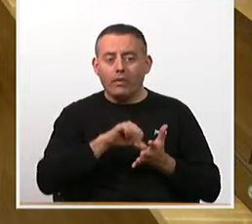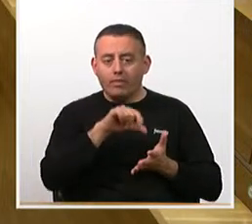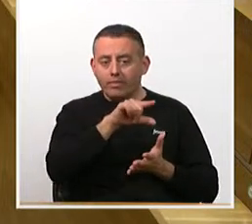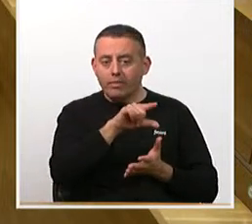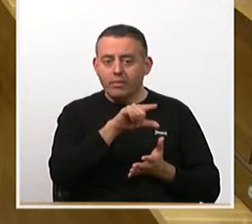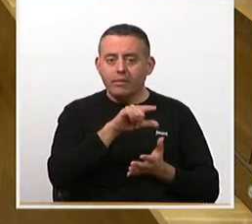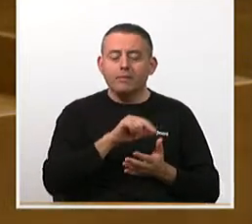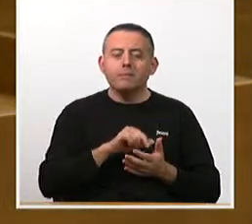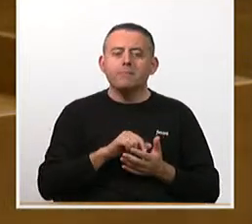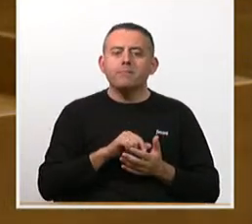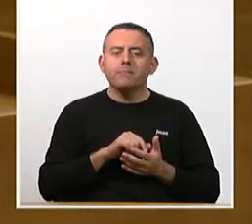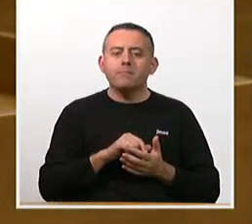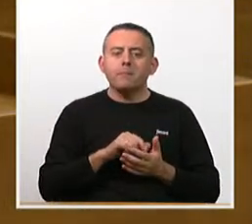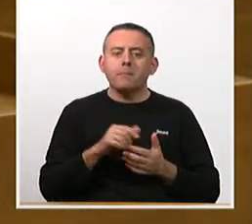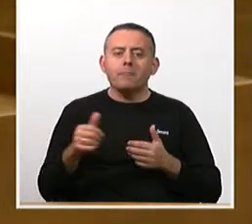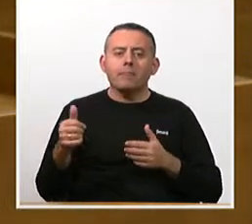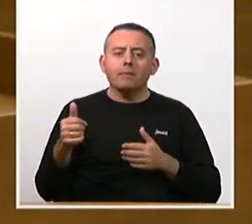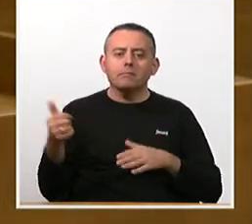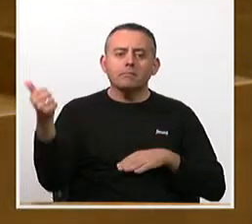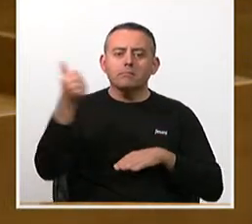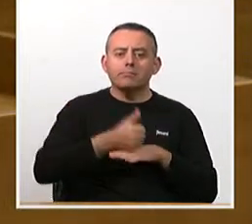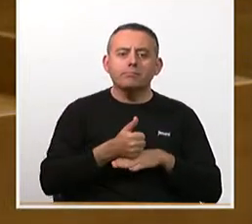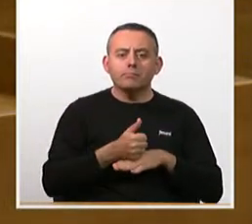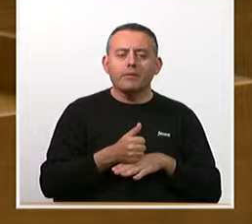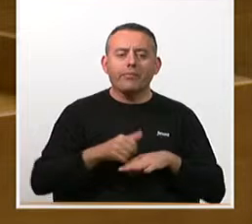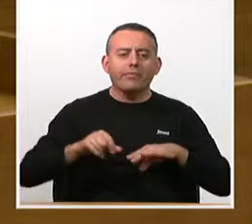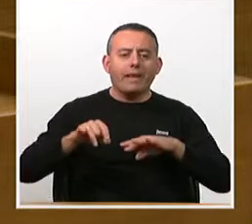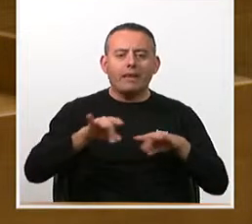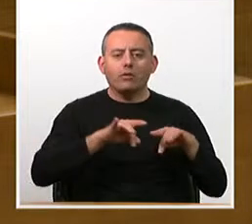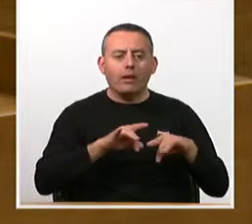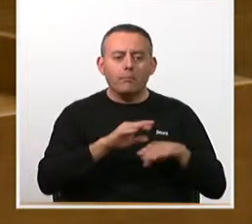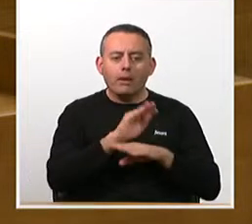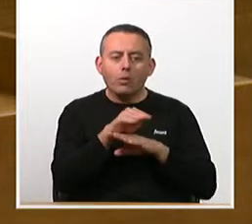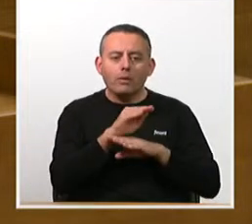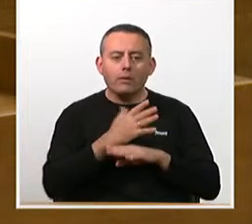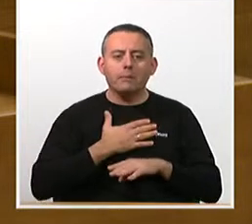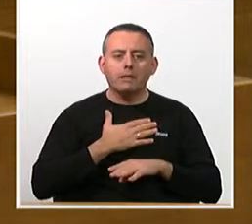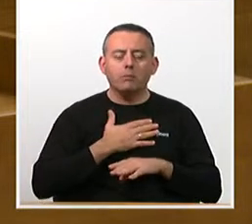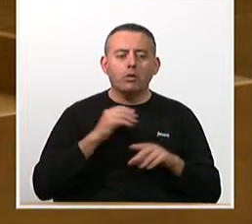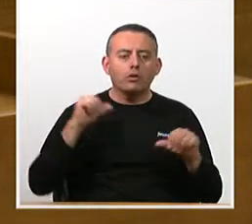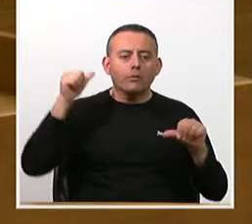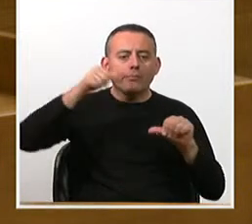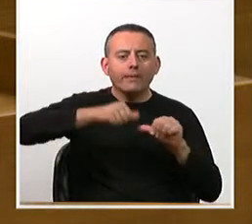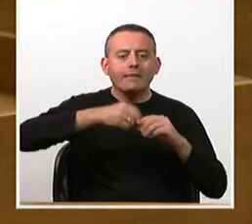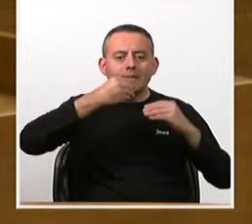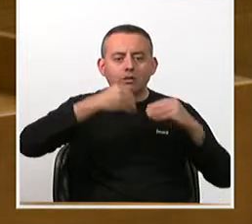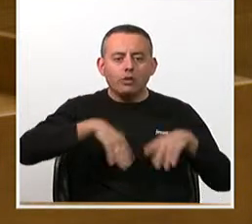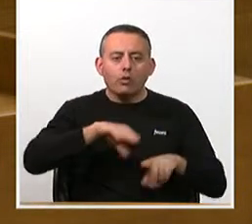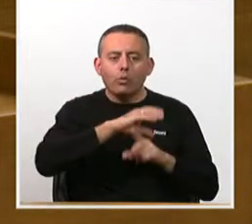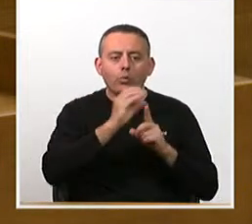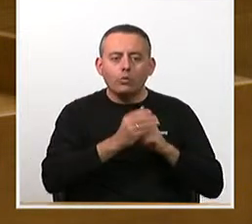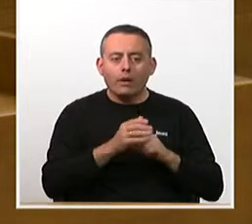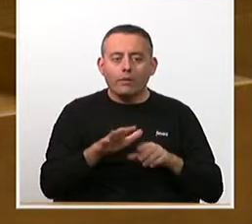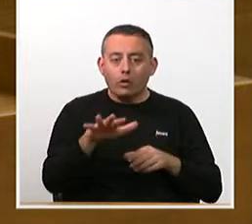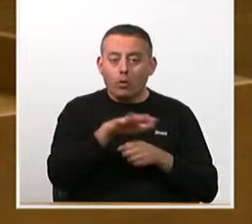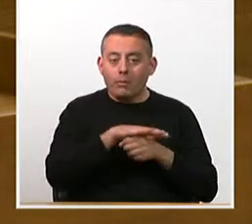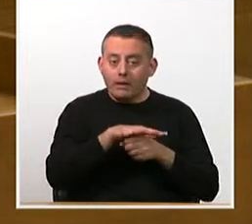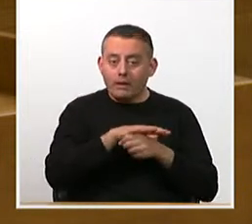aquí ald de la territorial para cuidar del patrimon his y cultural de comar